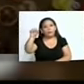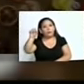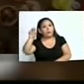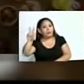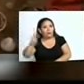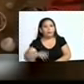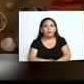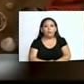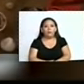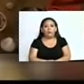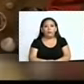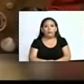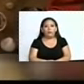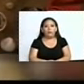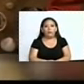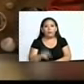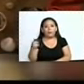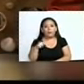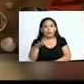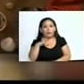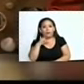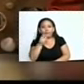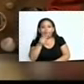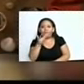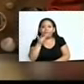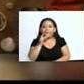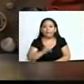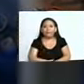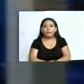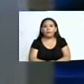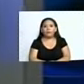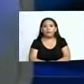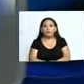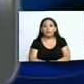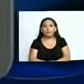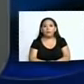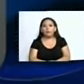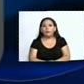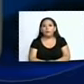www.coca-cola.com.sv. Con Coca-Cola, sientes el sabor.